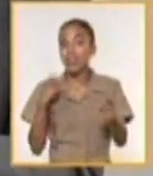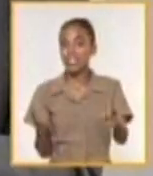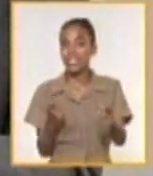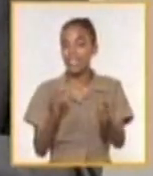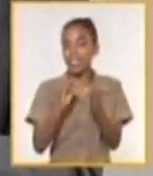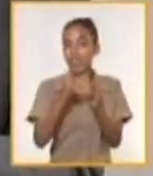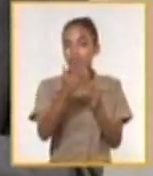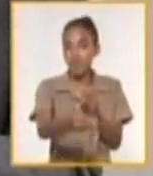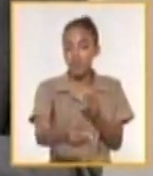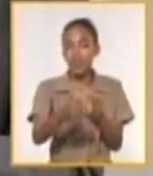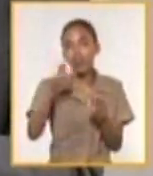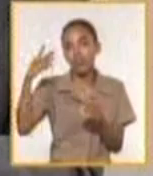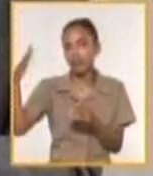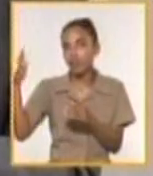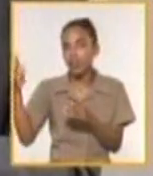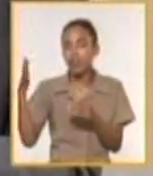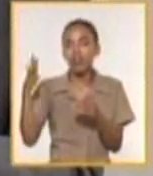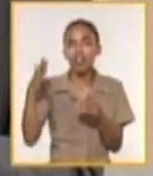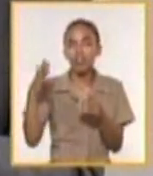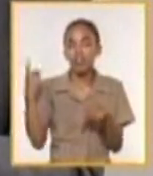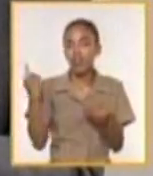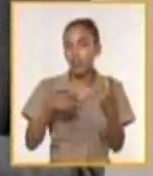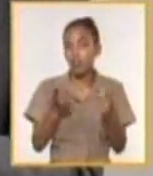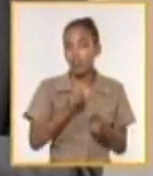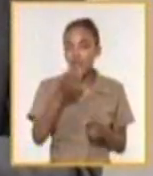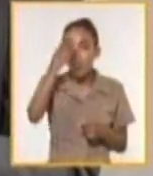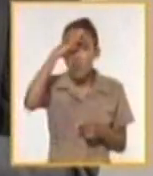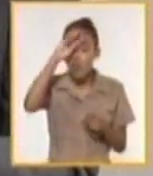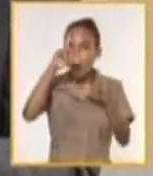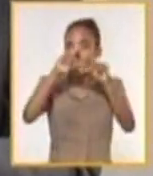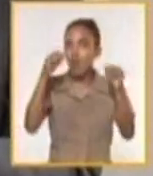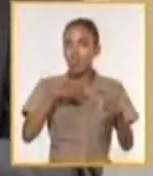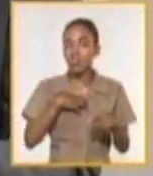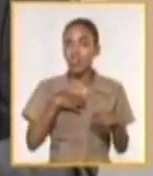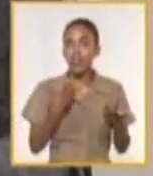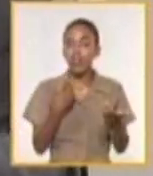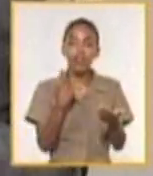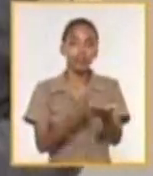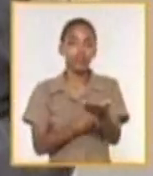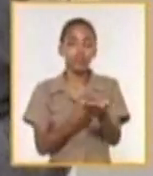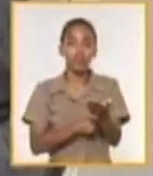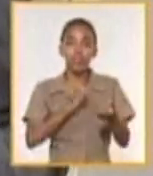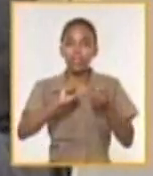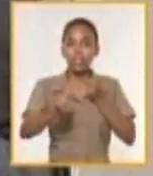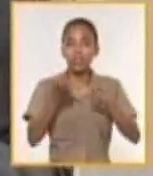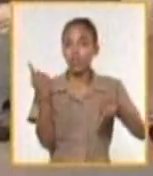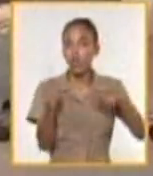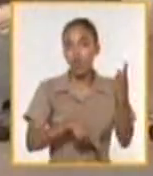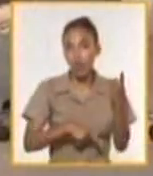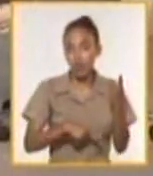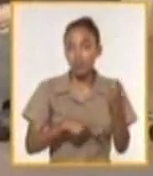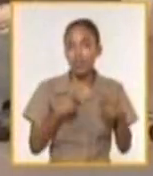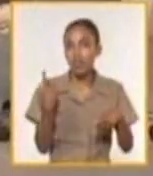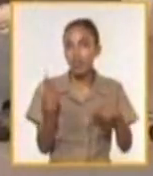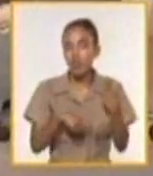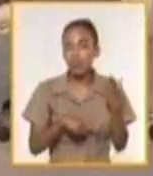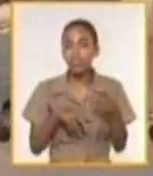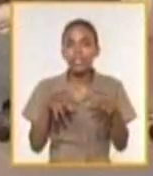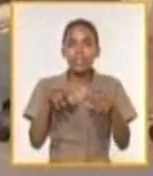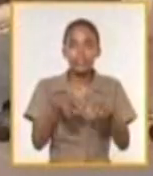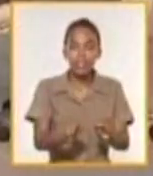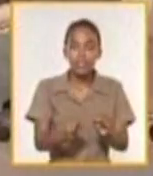los incluyó. No, Cuba tiene una tradición antiimperialista, una tradición anticolonial que se engarza con una